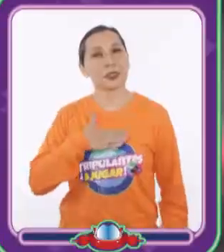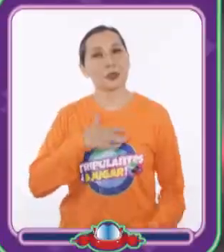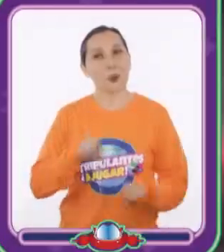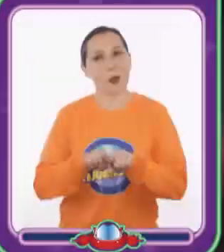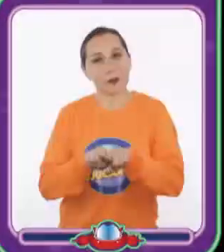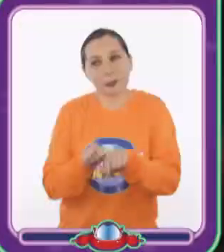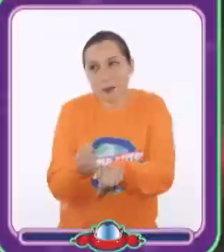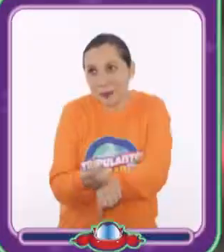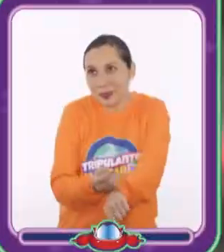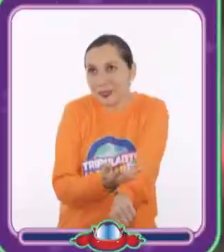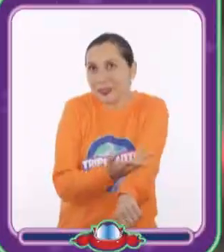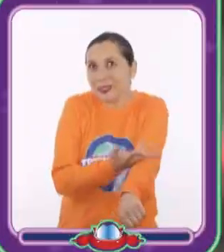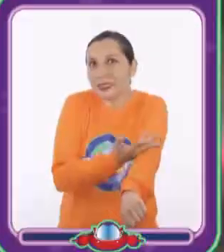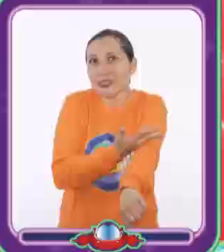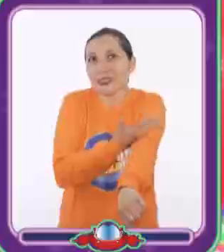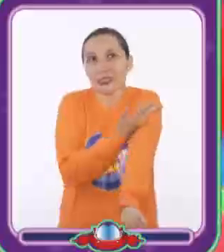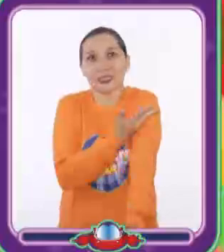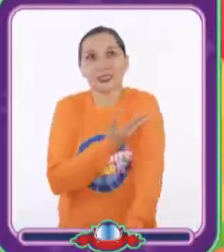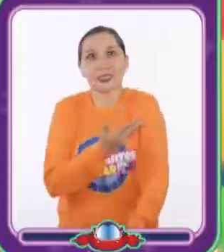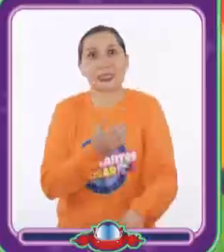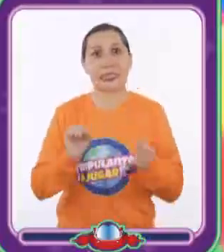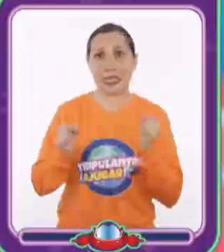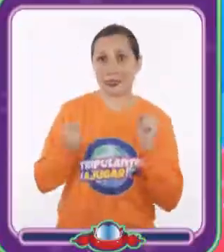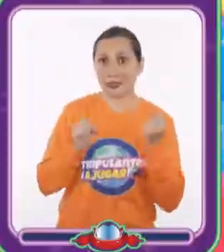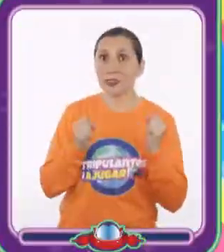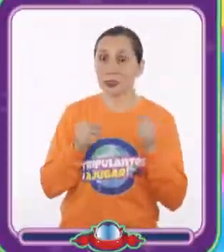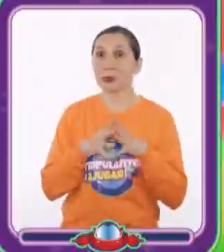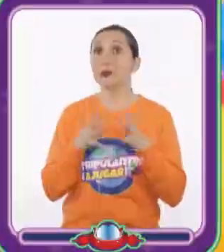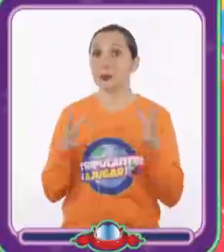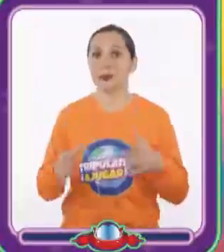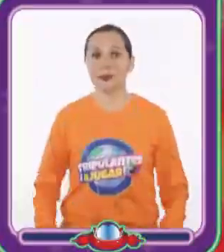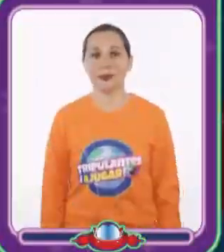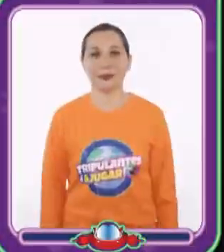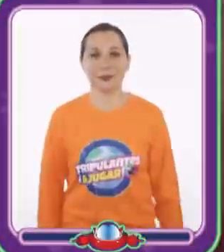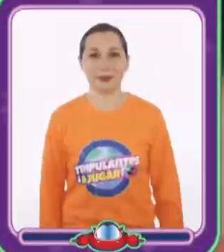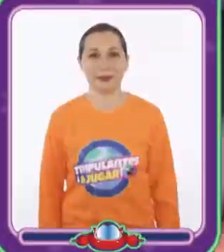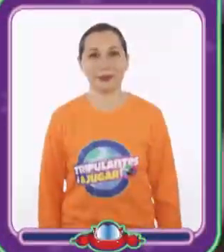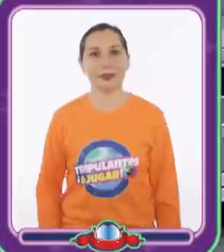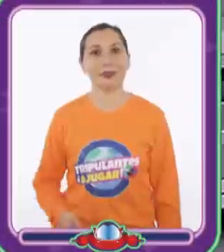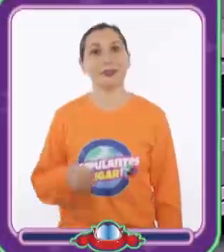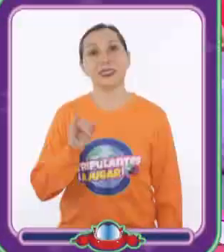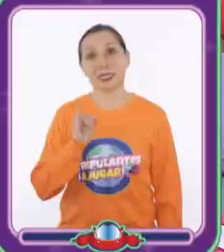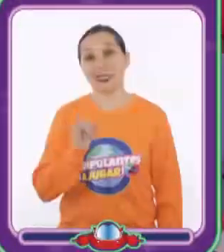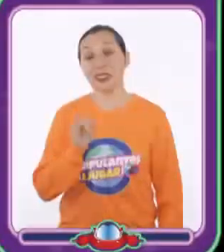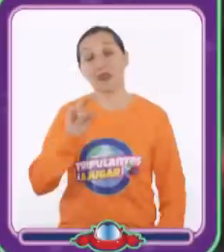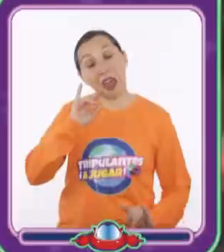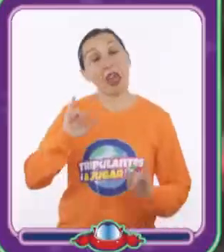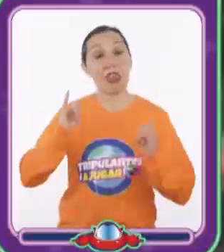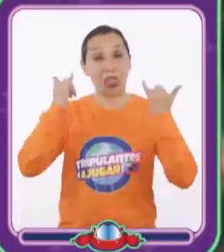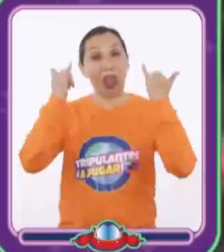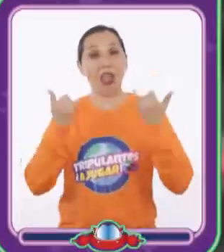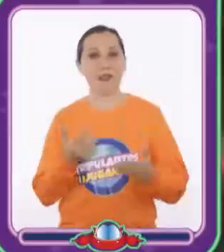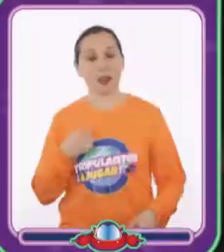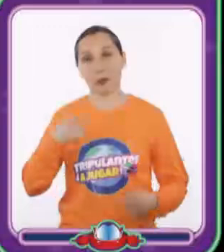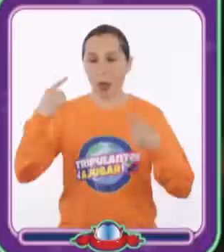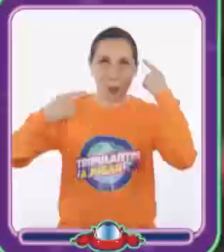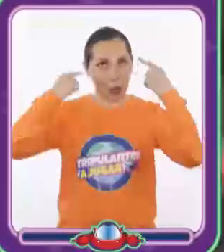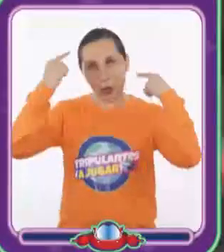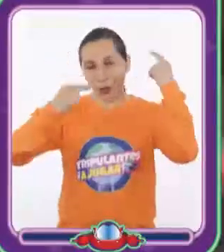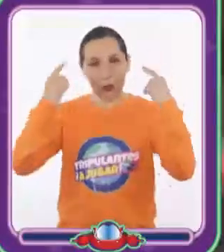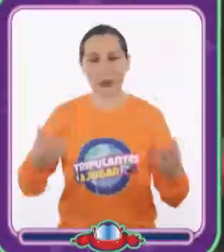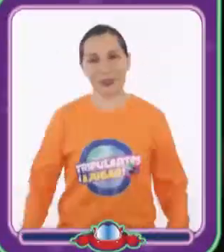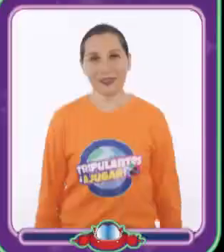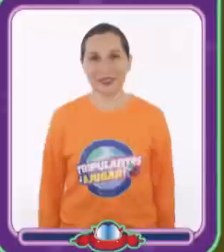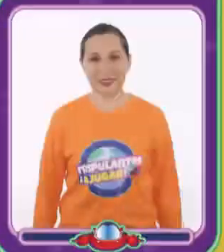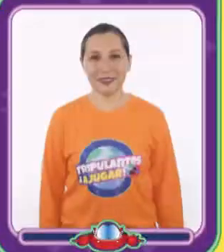Sentí como que estaba emocionada, como que estaba muy nerviosa. Sí, fue divertido. Me puse